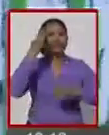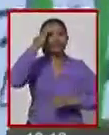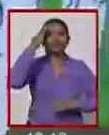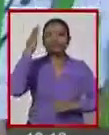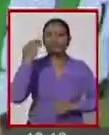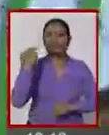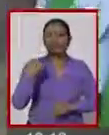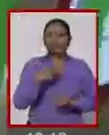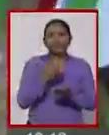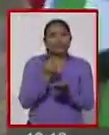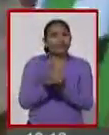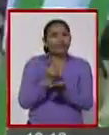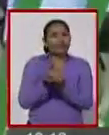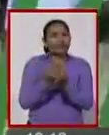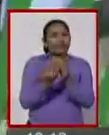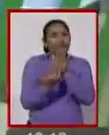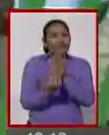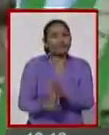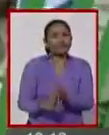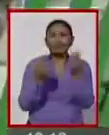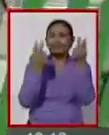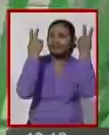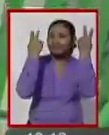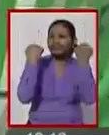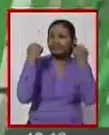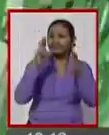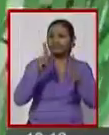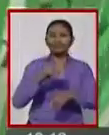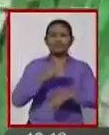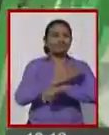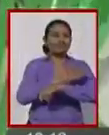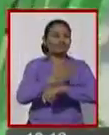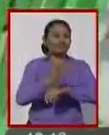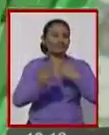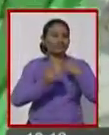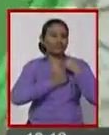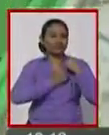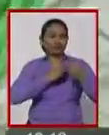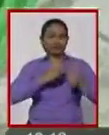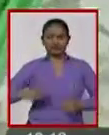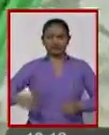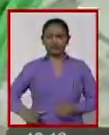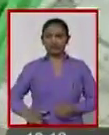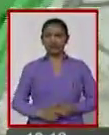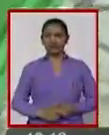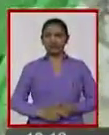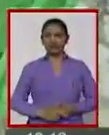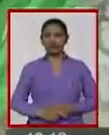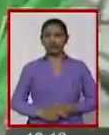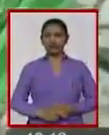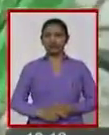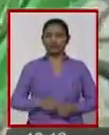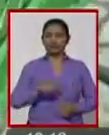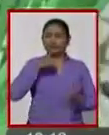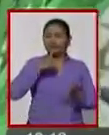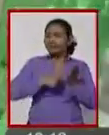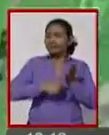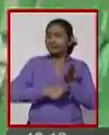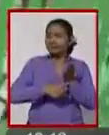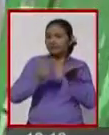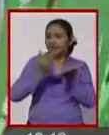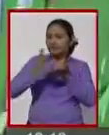porque nos están amedrentando en cada momento a todos los guardias. Han llegado muchas cartas de despido